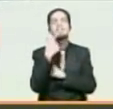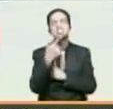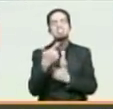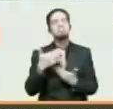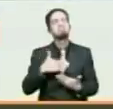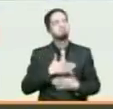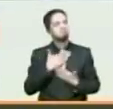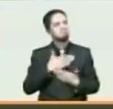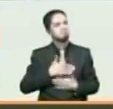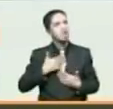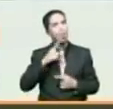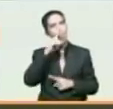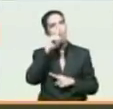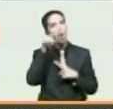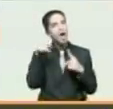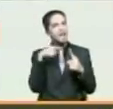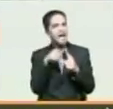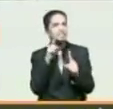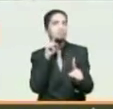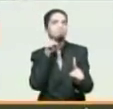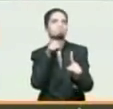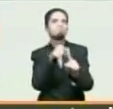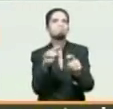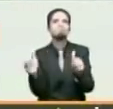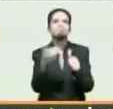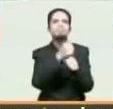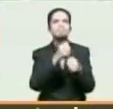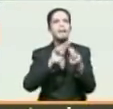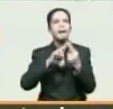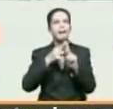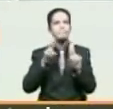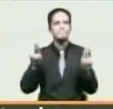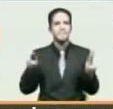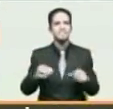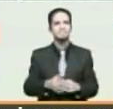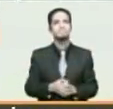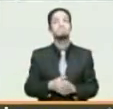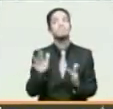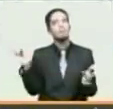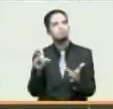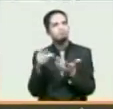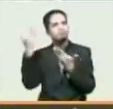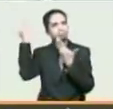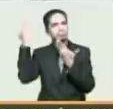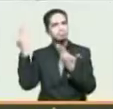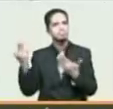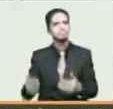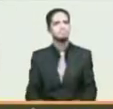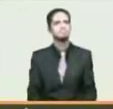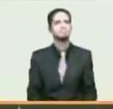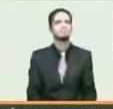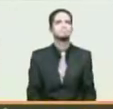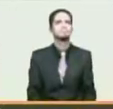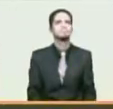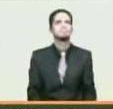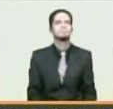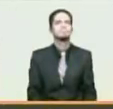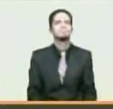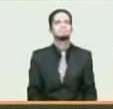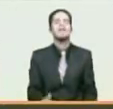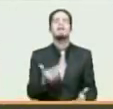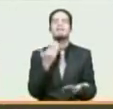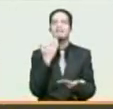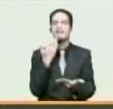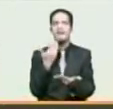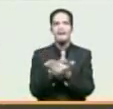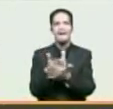se cumplió el objetivo, alcanzar la paz. Con esta información retornamos nuevamente el pase a los estudios. Adelante. Gracias, nuestro compañero